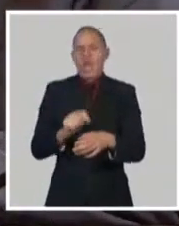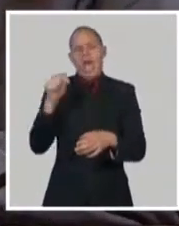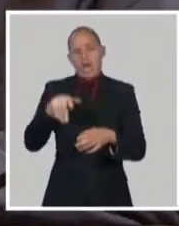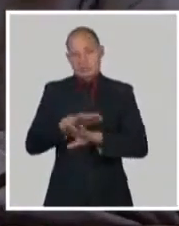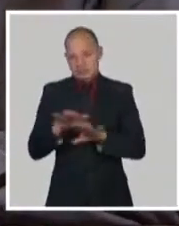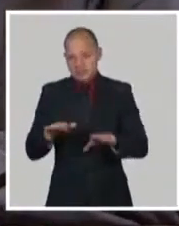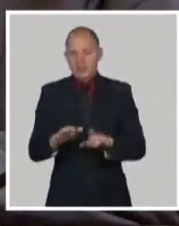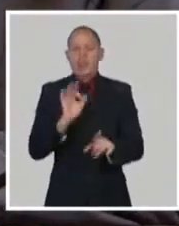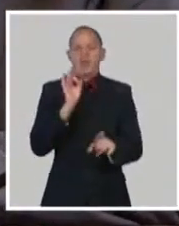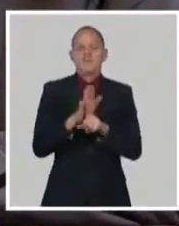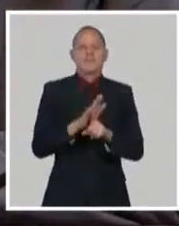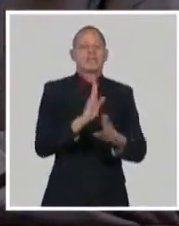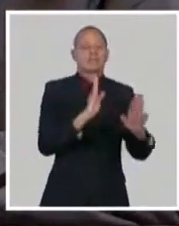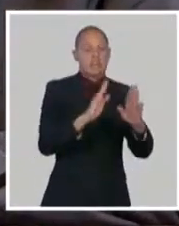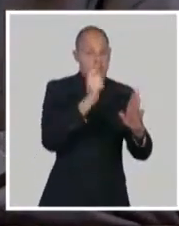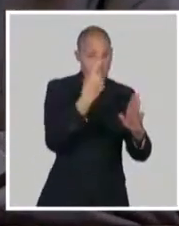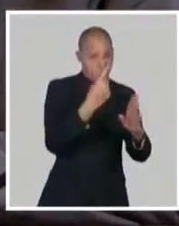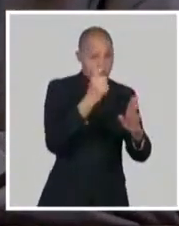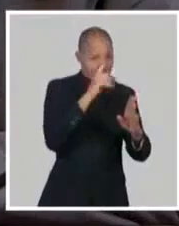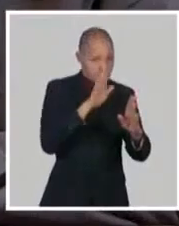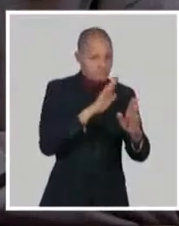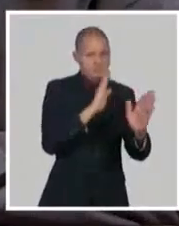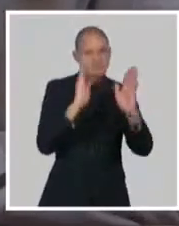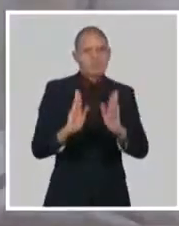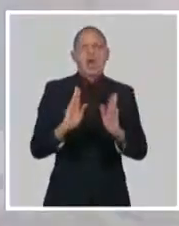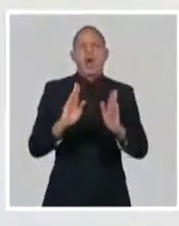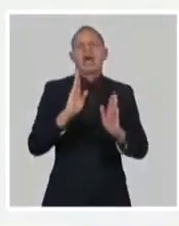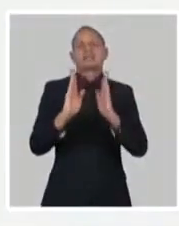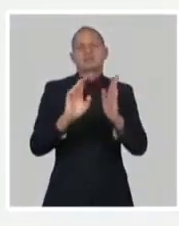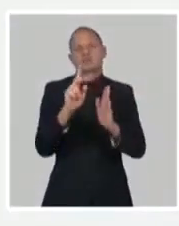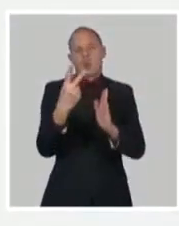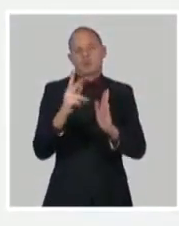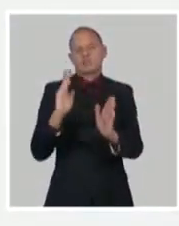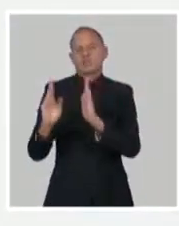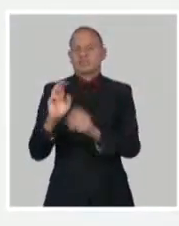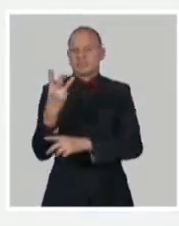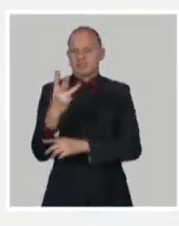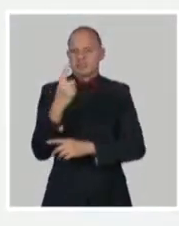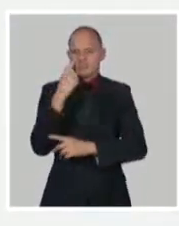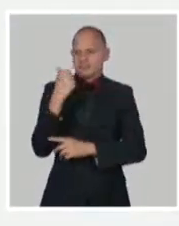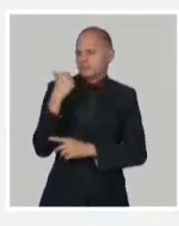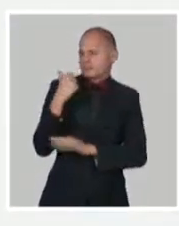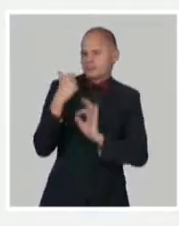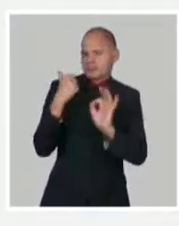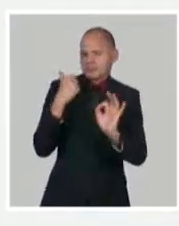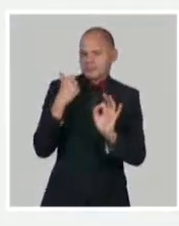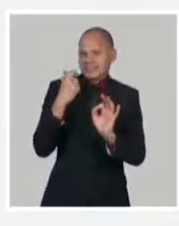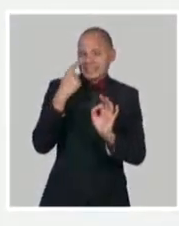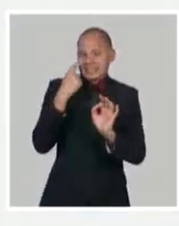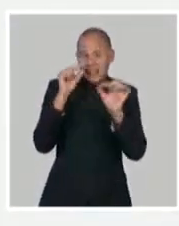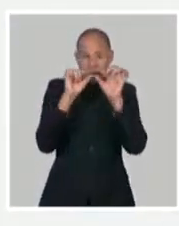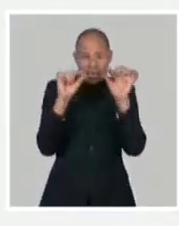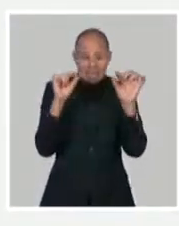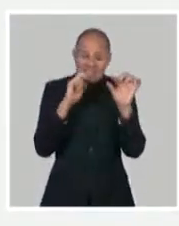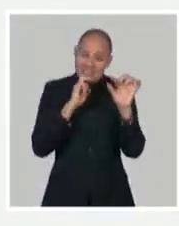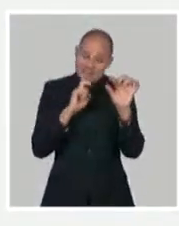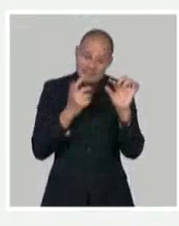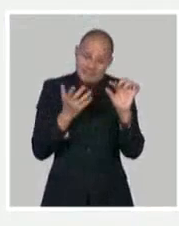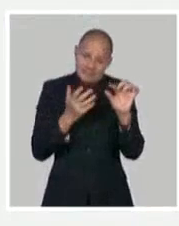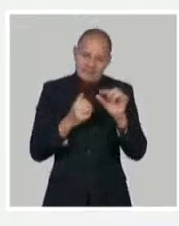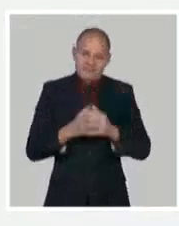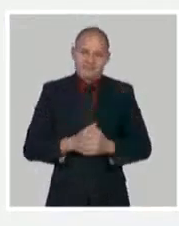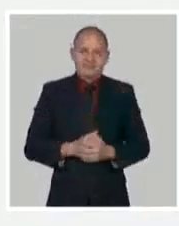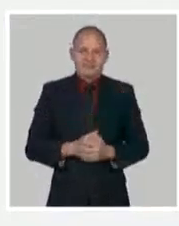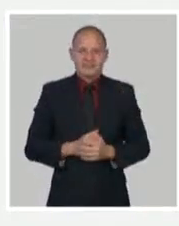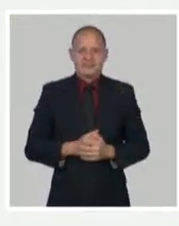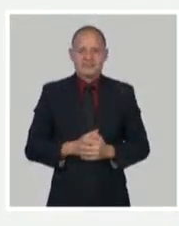2-3, que la próxima pantalla, que nosotros pensamos que debe estar, se ve un poco chiquita la pantalla, debemos